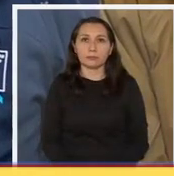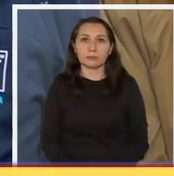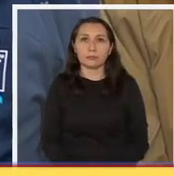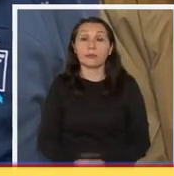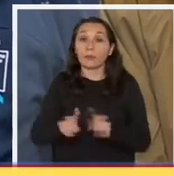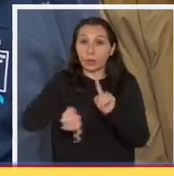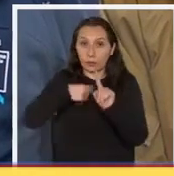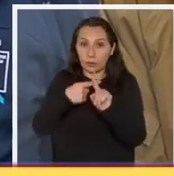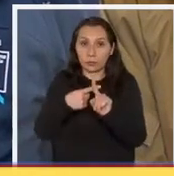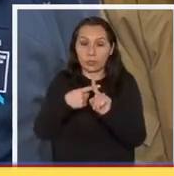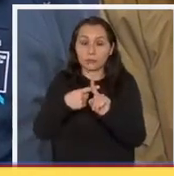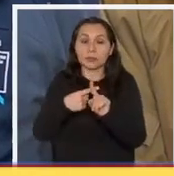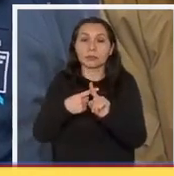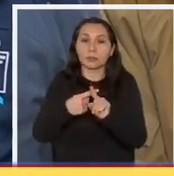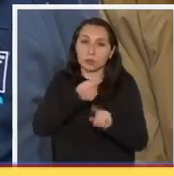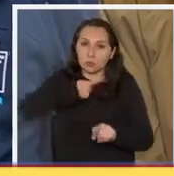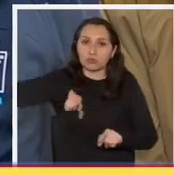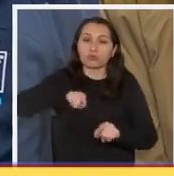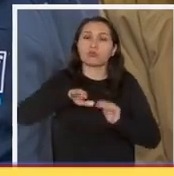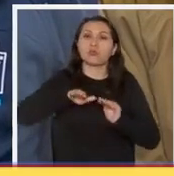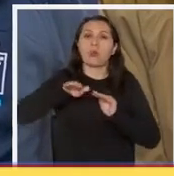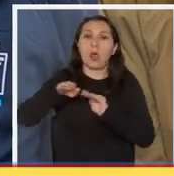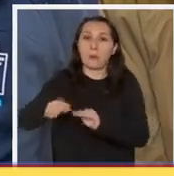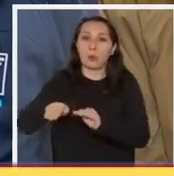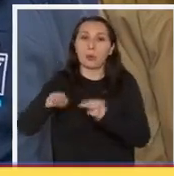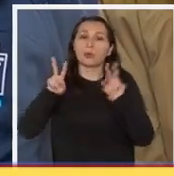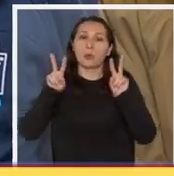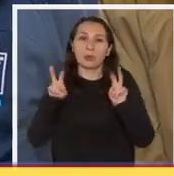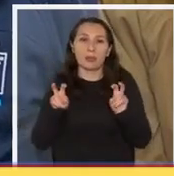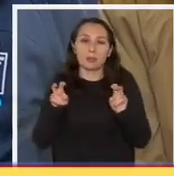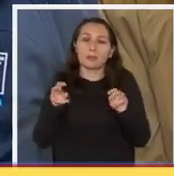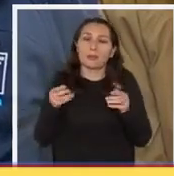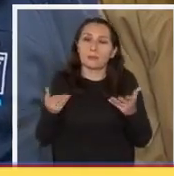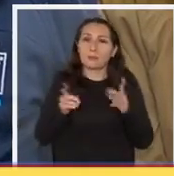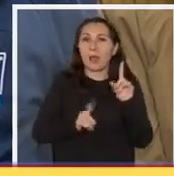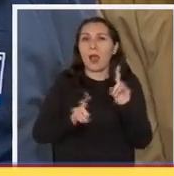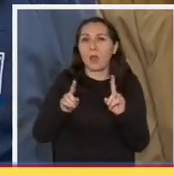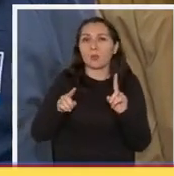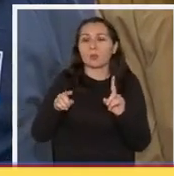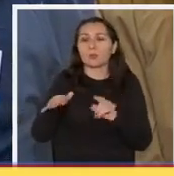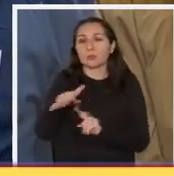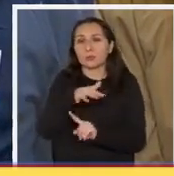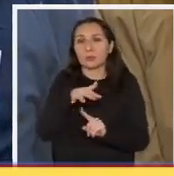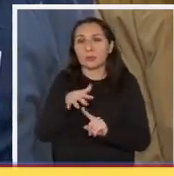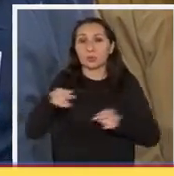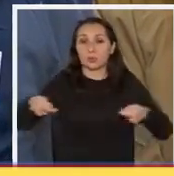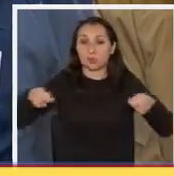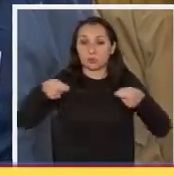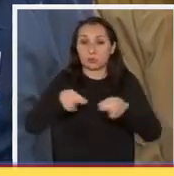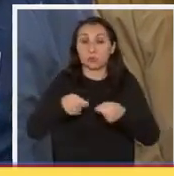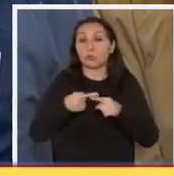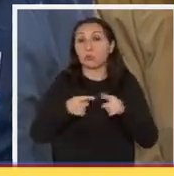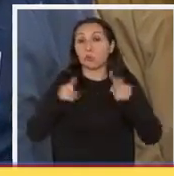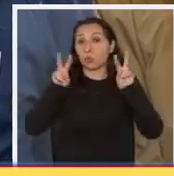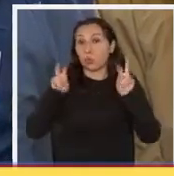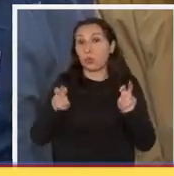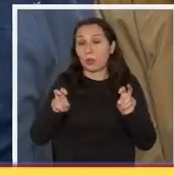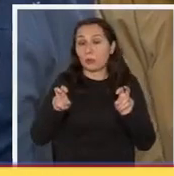Y además vamos a apoyar mediante, ya sea en algunos casos, subsidios, en otros